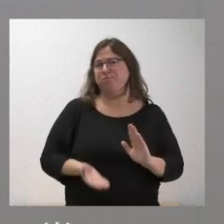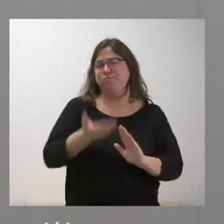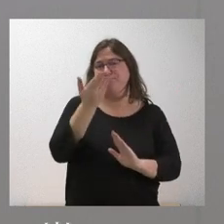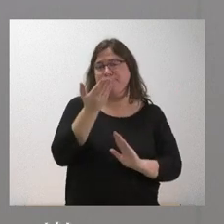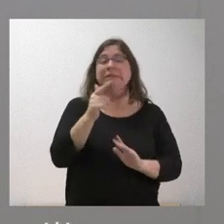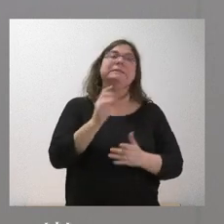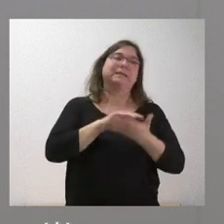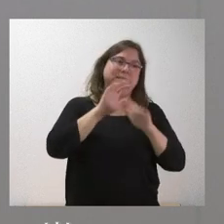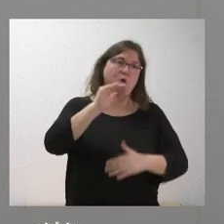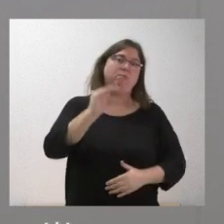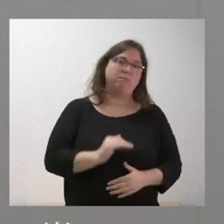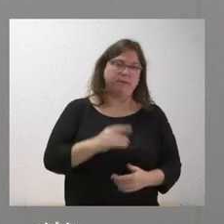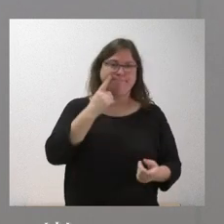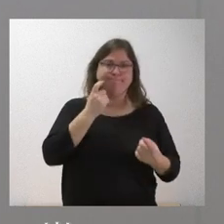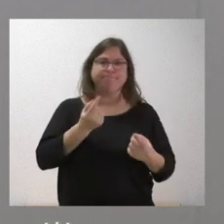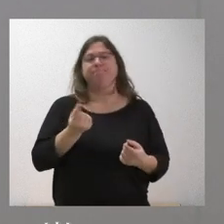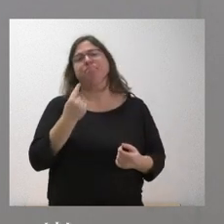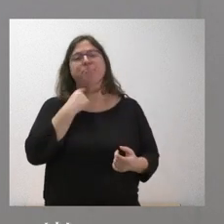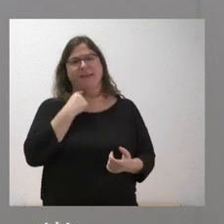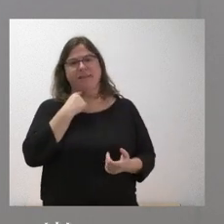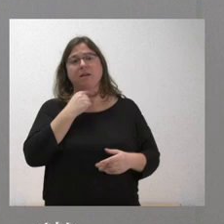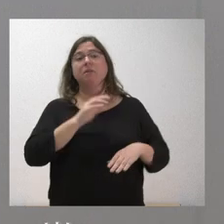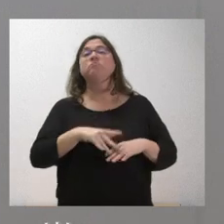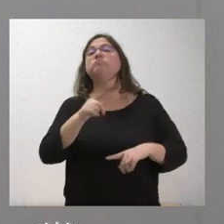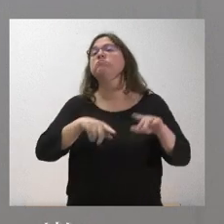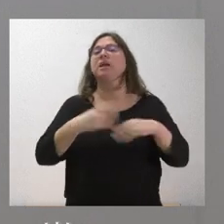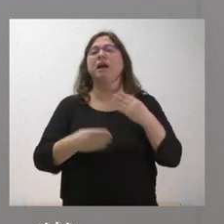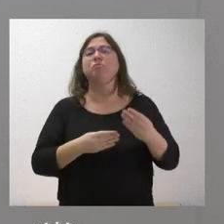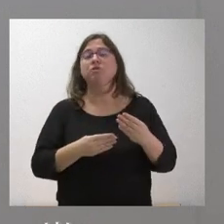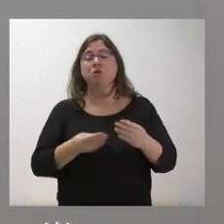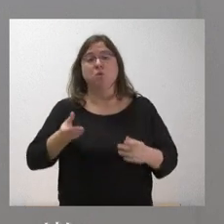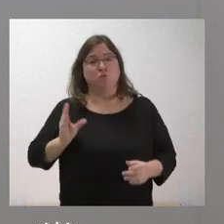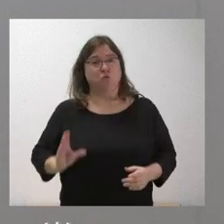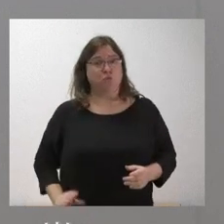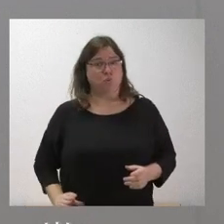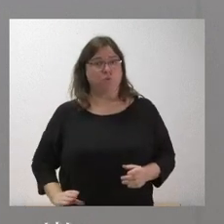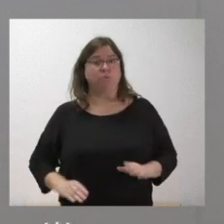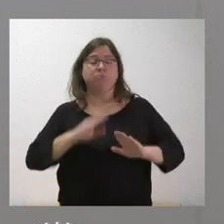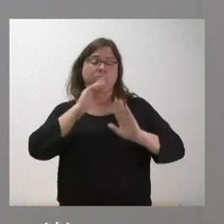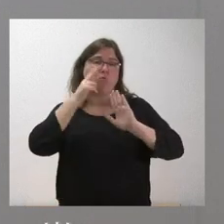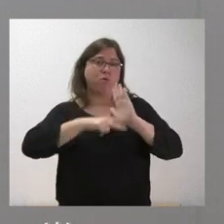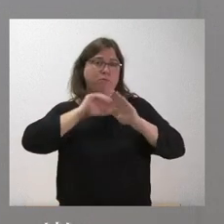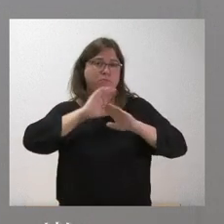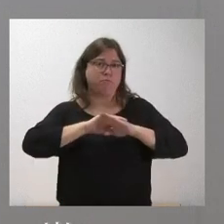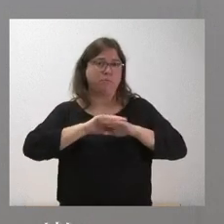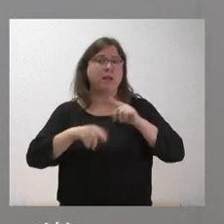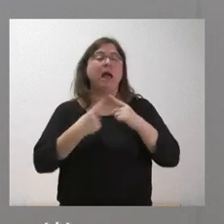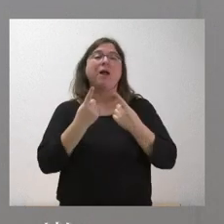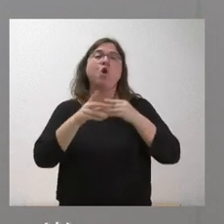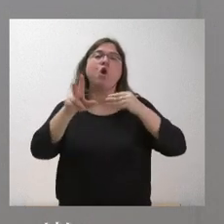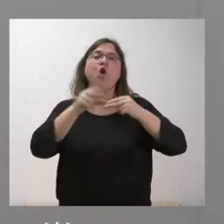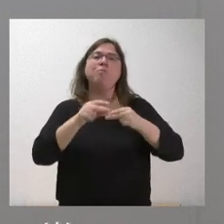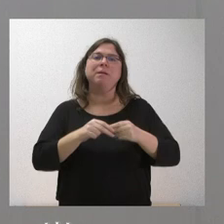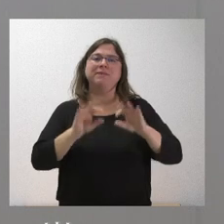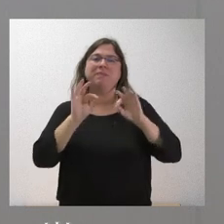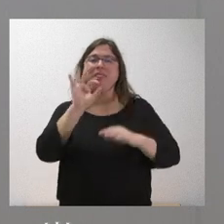en Castilla León también ha habido pérdidas de poder adquisitivo nosotros que hemos hecho las subidas salariales que corresponden de acuerdo con la normativa hemos hecho algunos complementos especiales